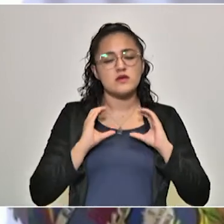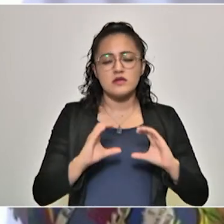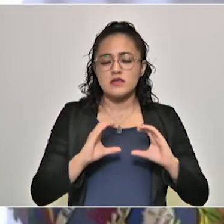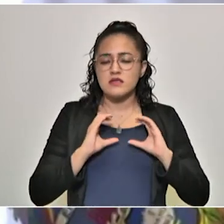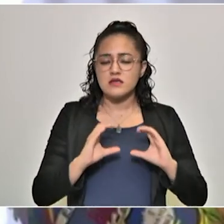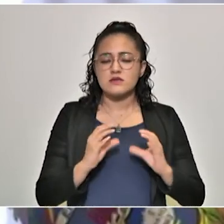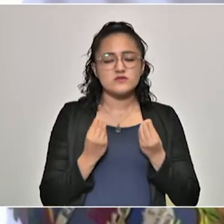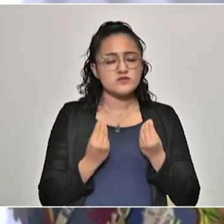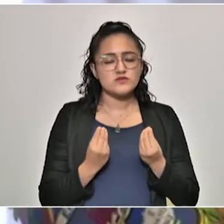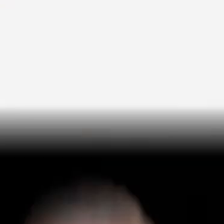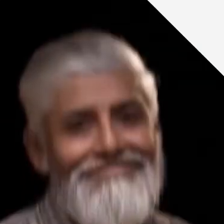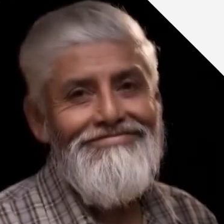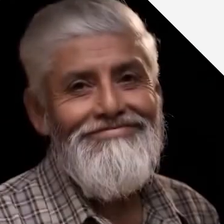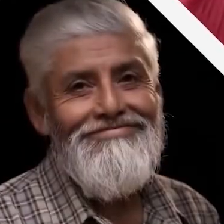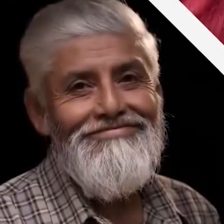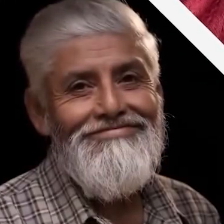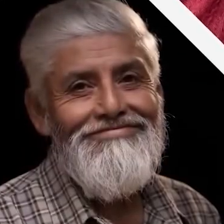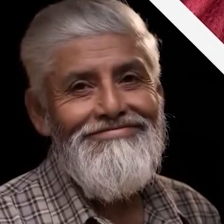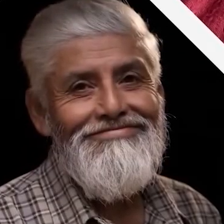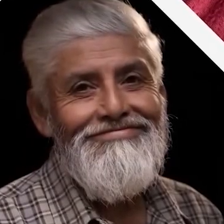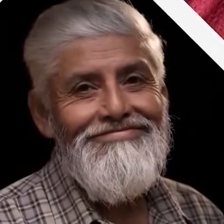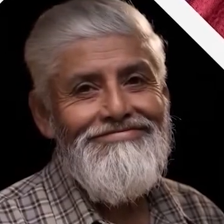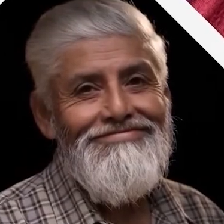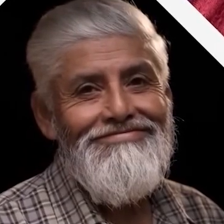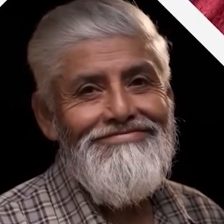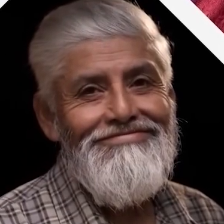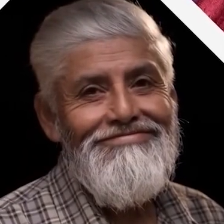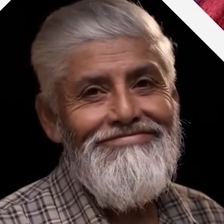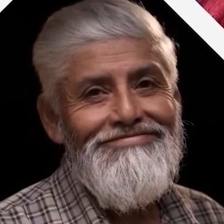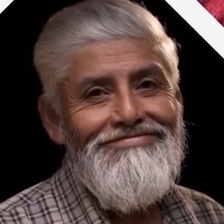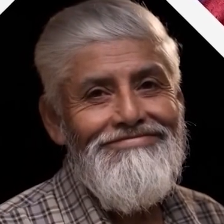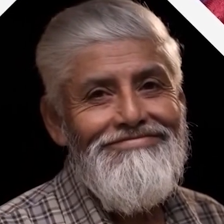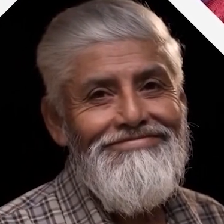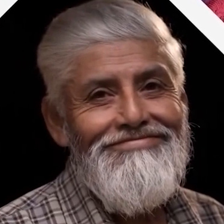Esto no ha terminado. Gobierno de Puebla, hacer historia, hacer futuro.